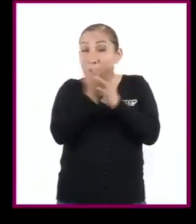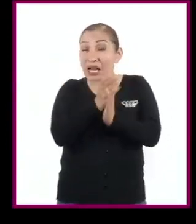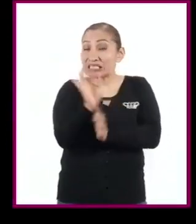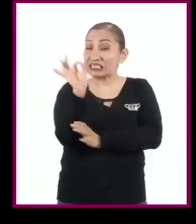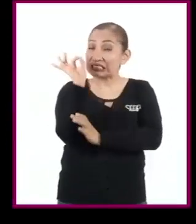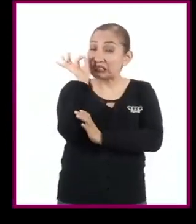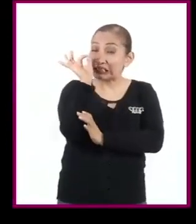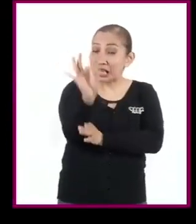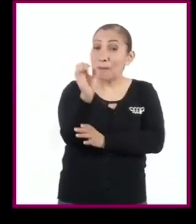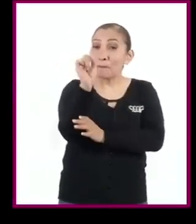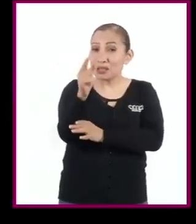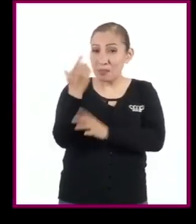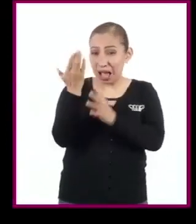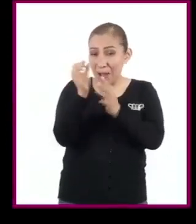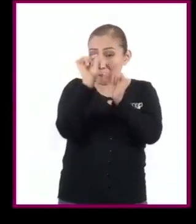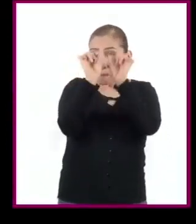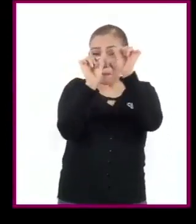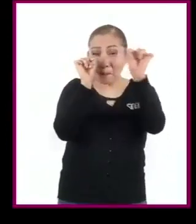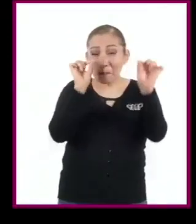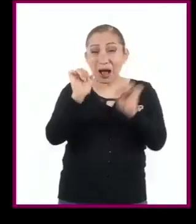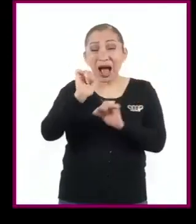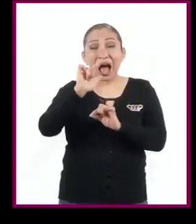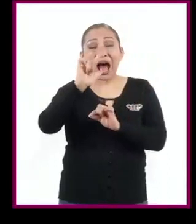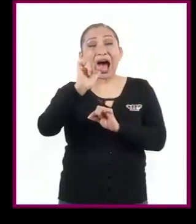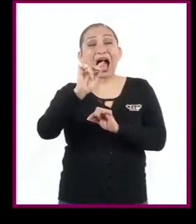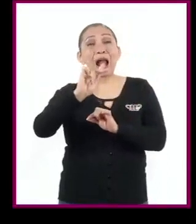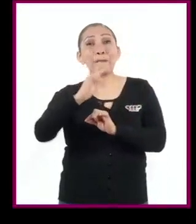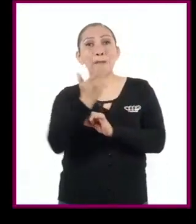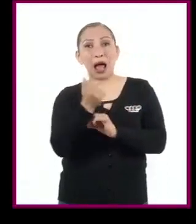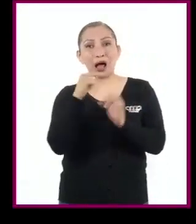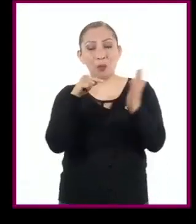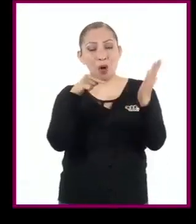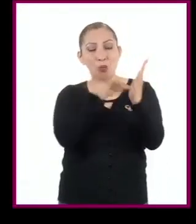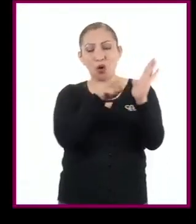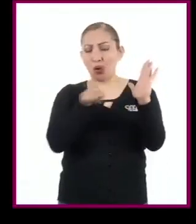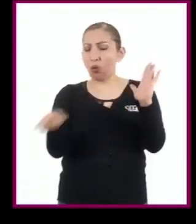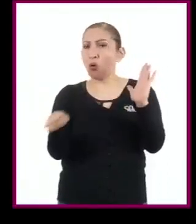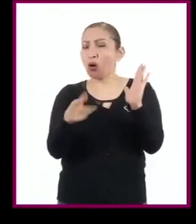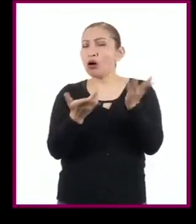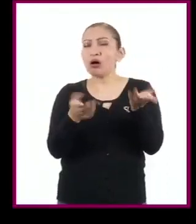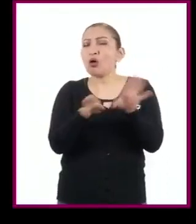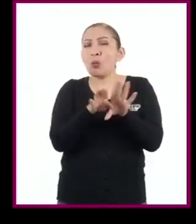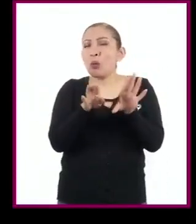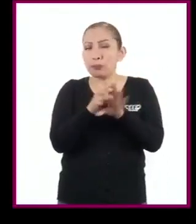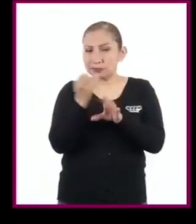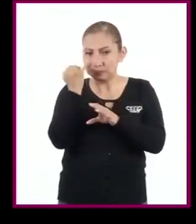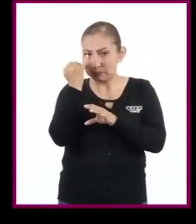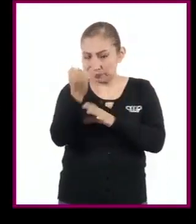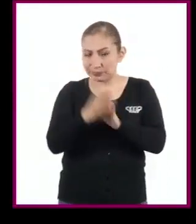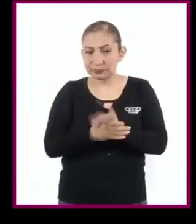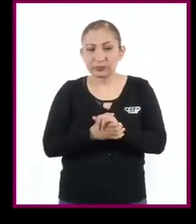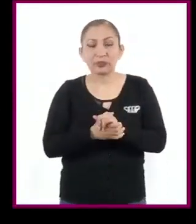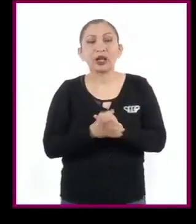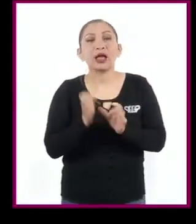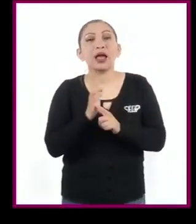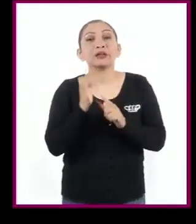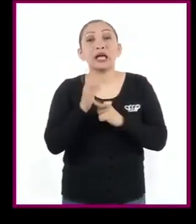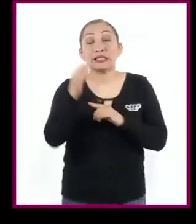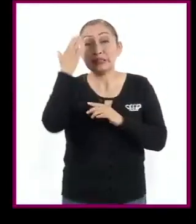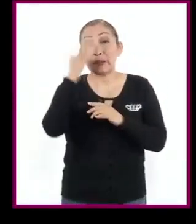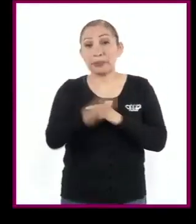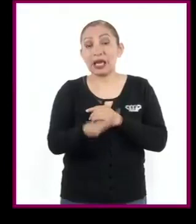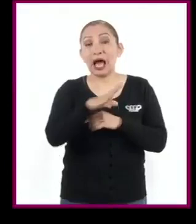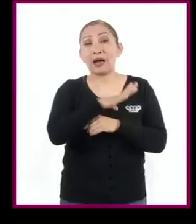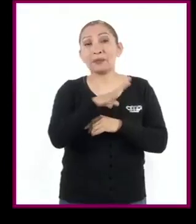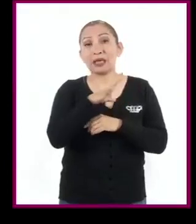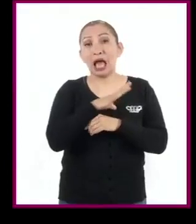muy pequeña de las partículas alfa estaba rebotando. Pero, ¿cómo lo hizo? Bueno, él supo que